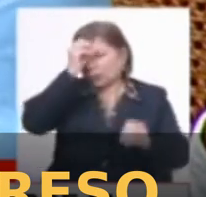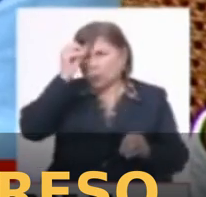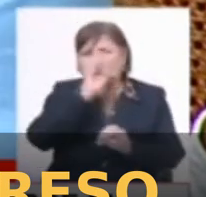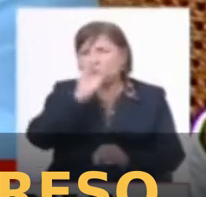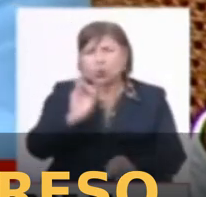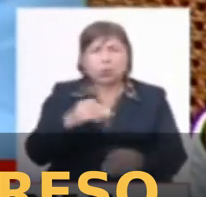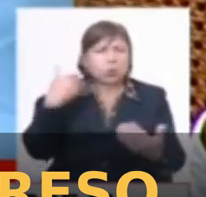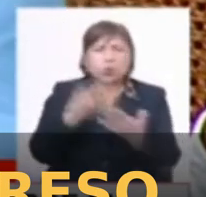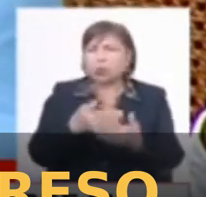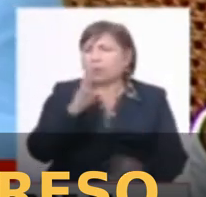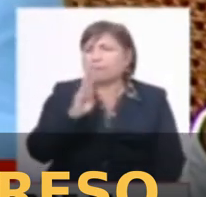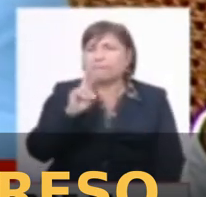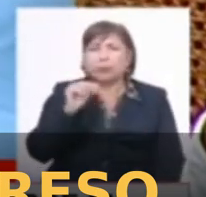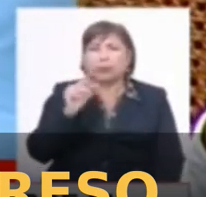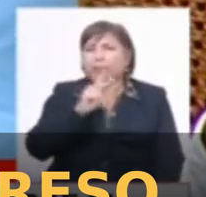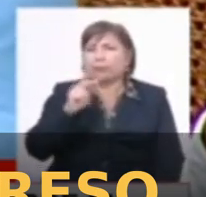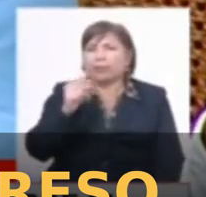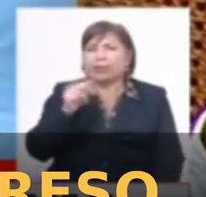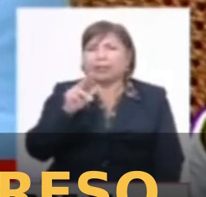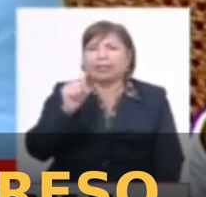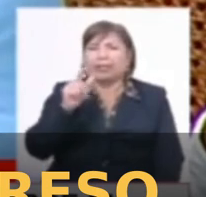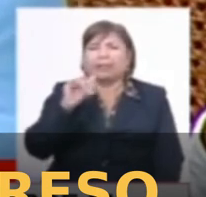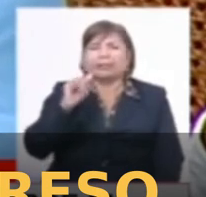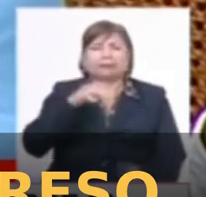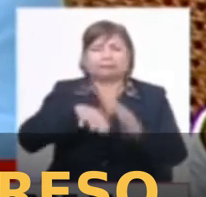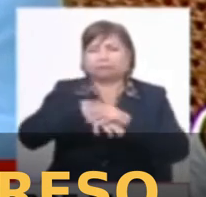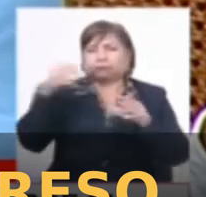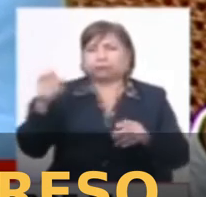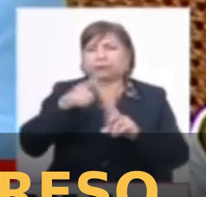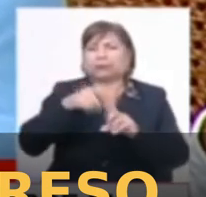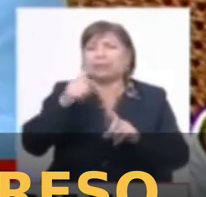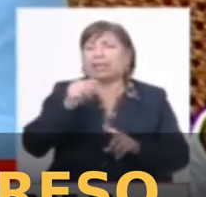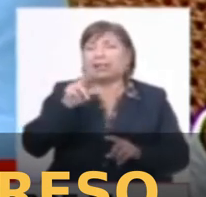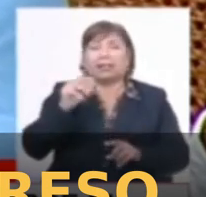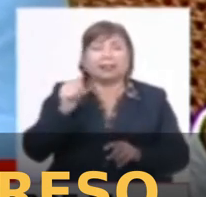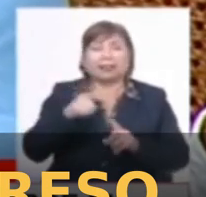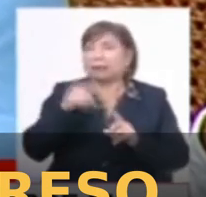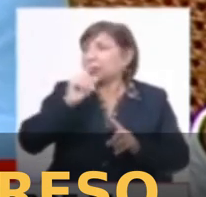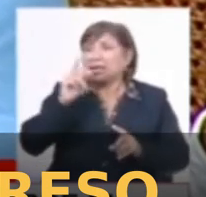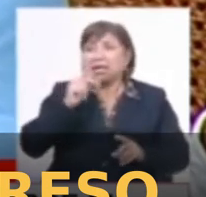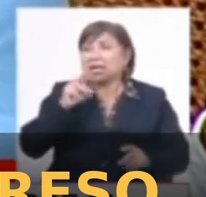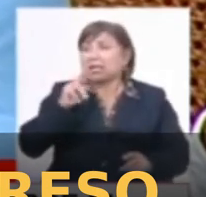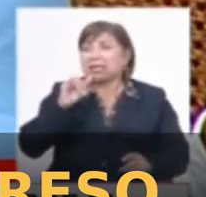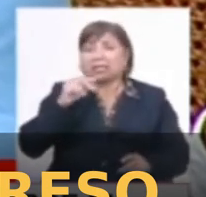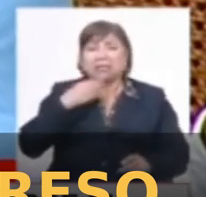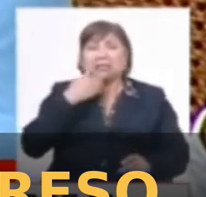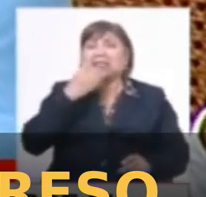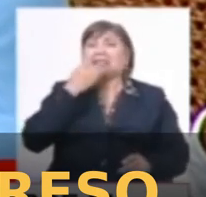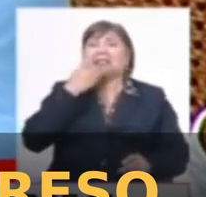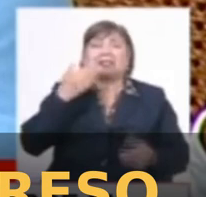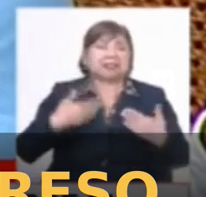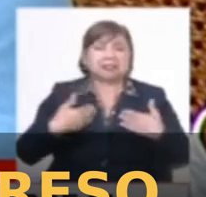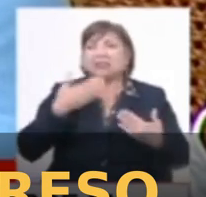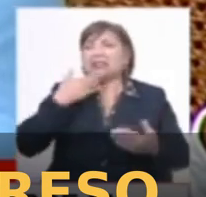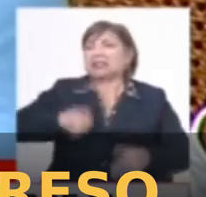ni por Bruno ni por Carelín a saber el destape de Tarata. Así que Carelín no cuenta cómo, quién pertenecía, quién